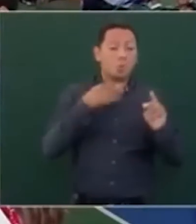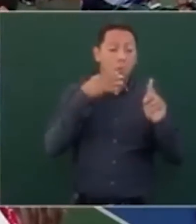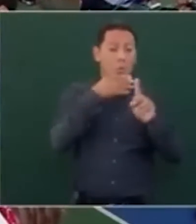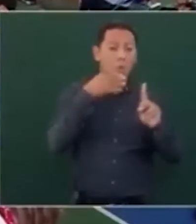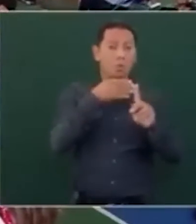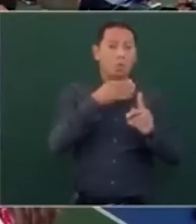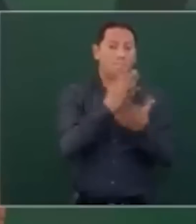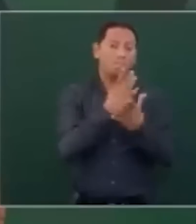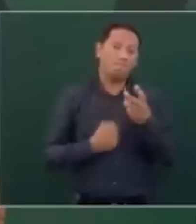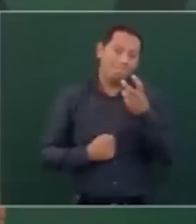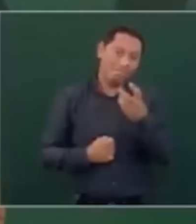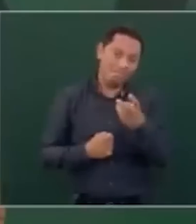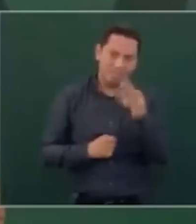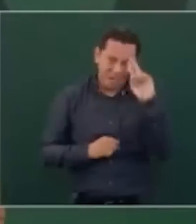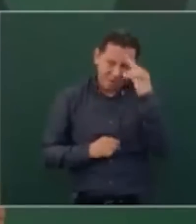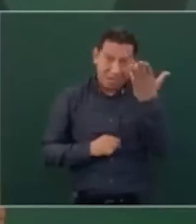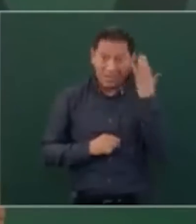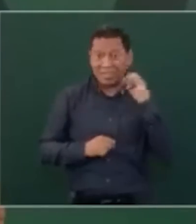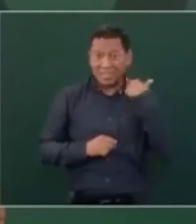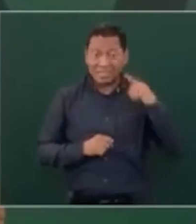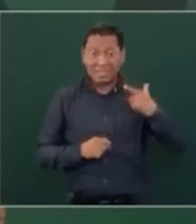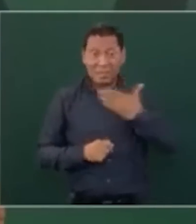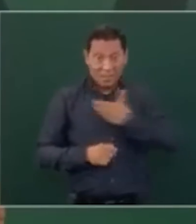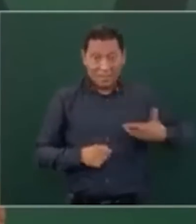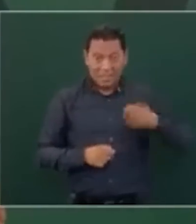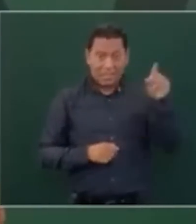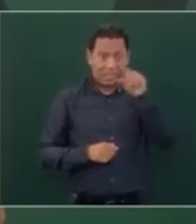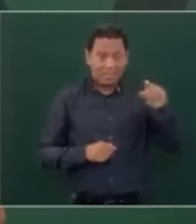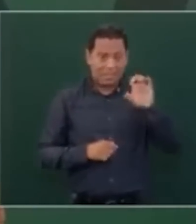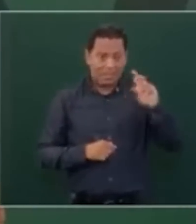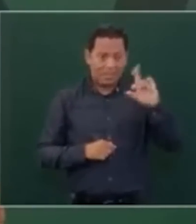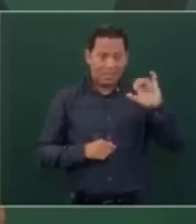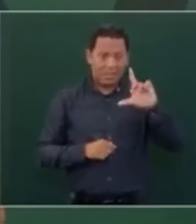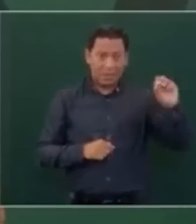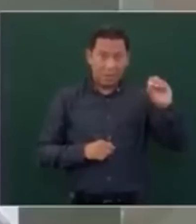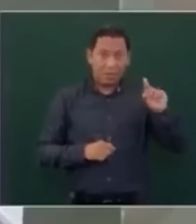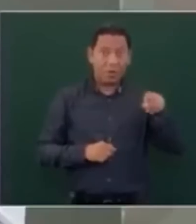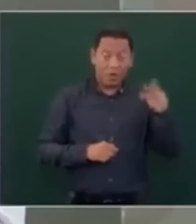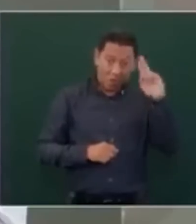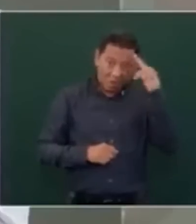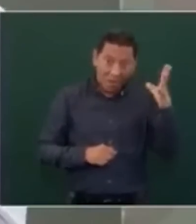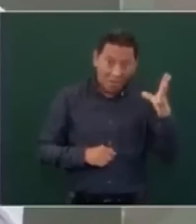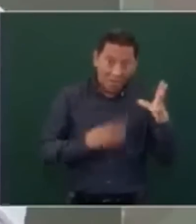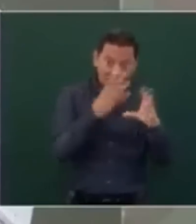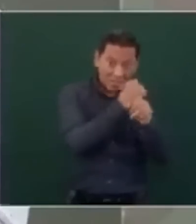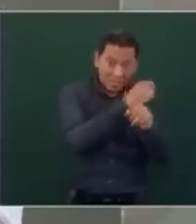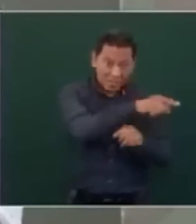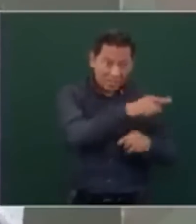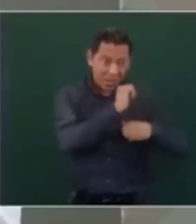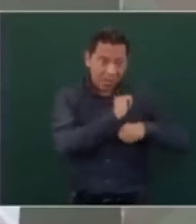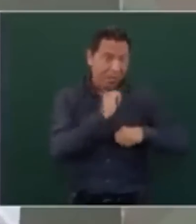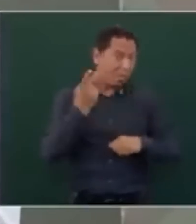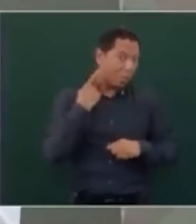Acuérdense que siendo Zedillo presidente, el procurador de la